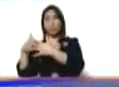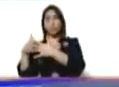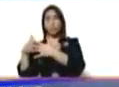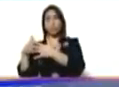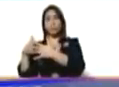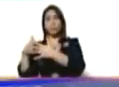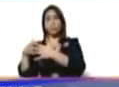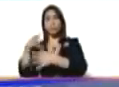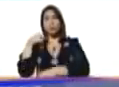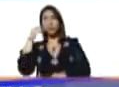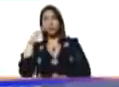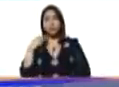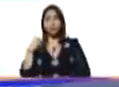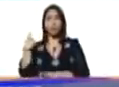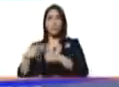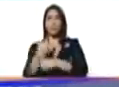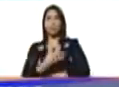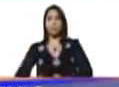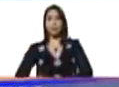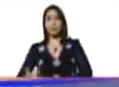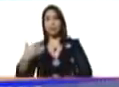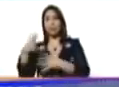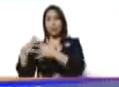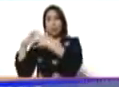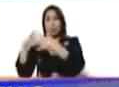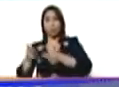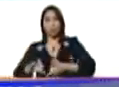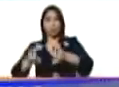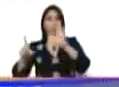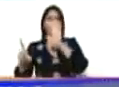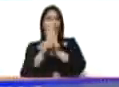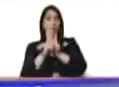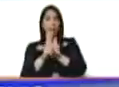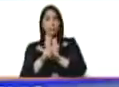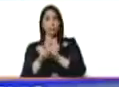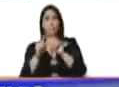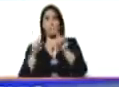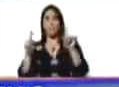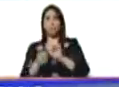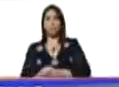Obama, fue autorizado mediante una ley para